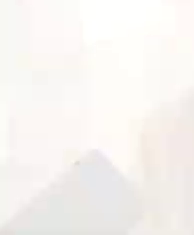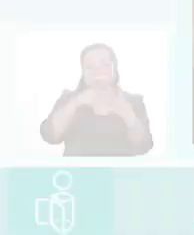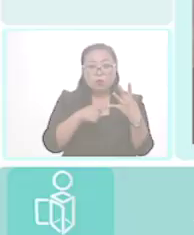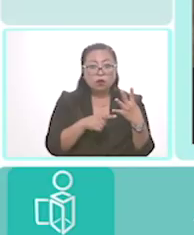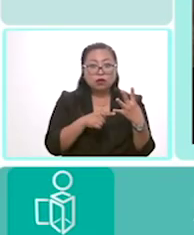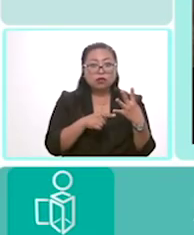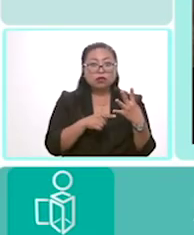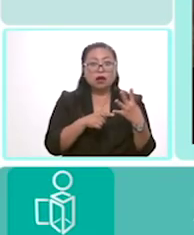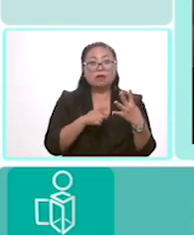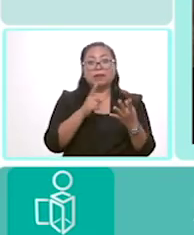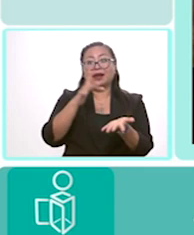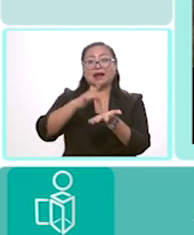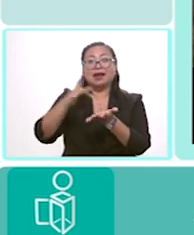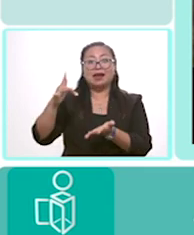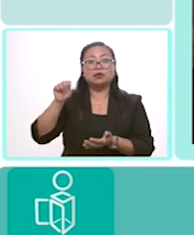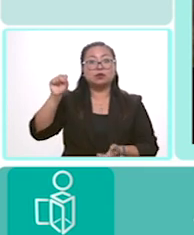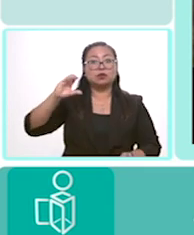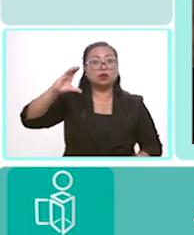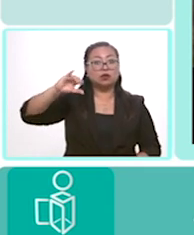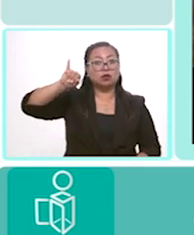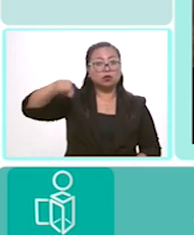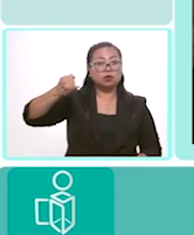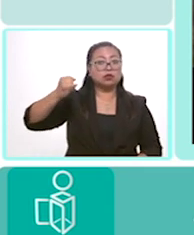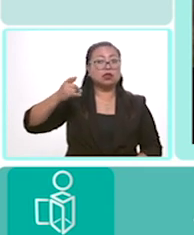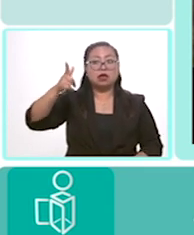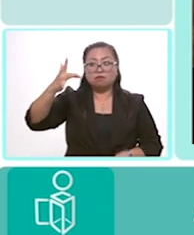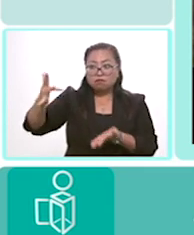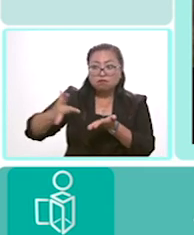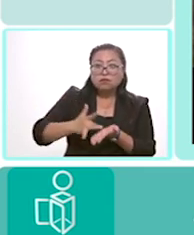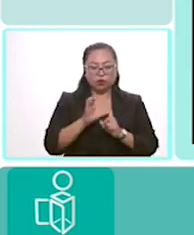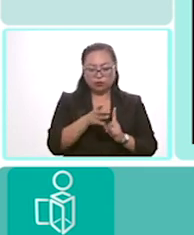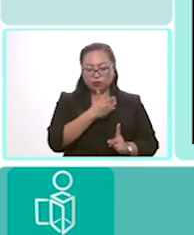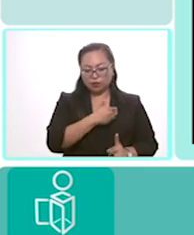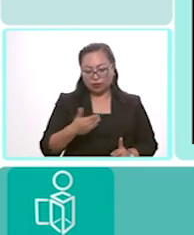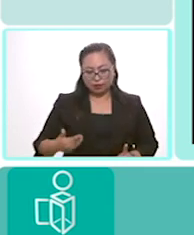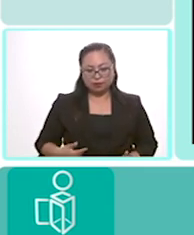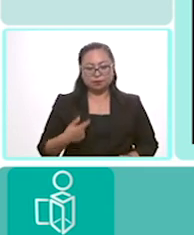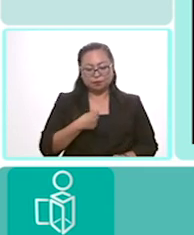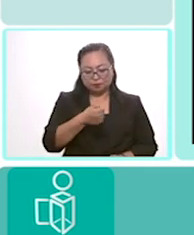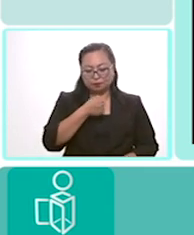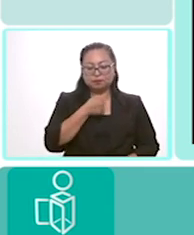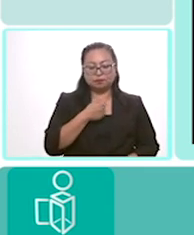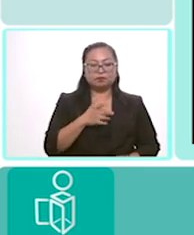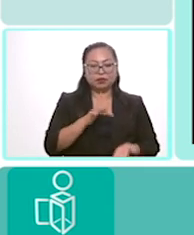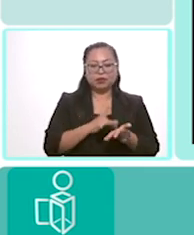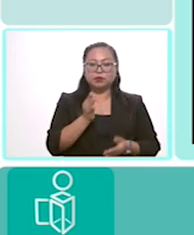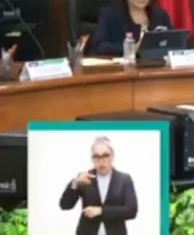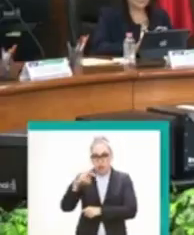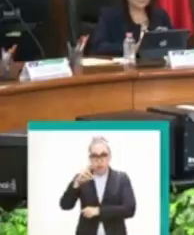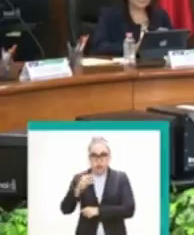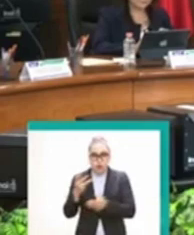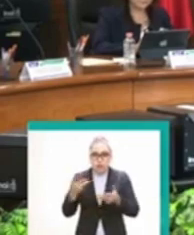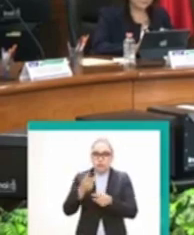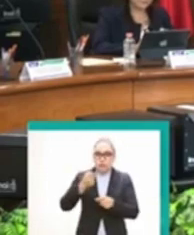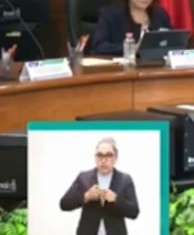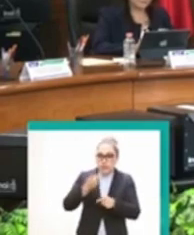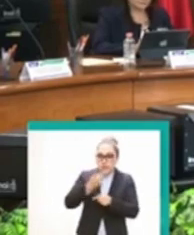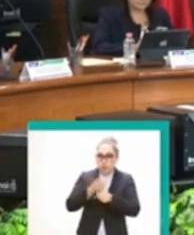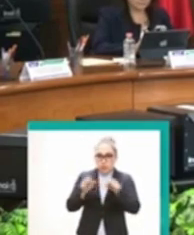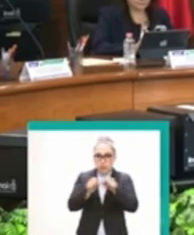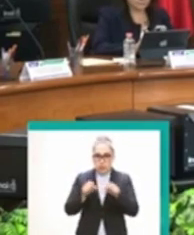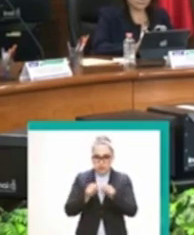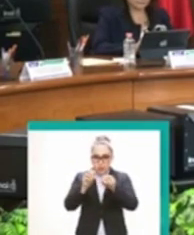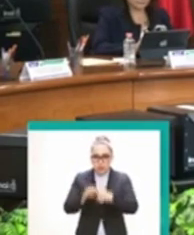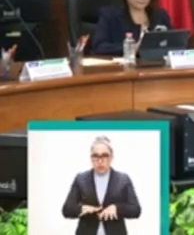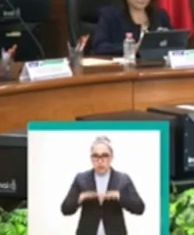motivo. Finalmente, la comisionada del INAI confió que la conformación de las cámaras en las próximas elecciones fortalezca el cuidado